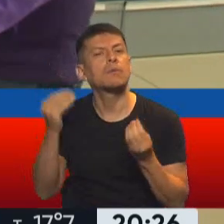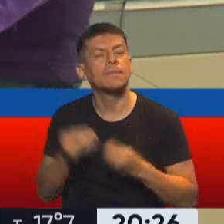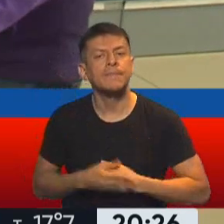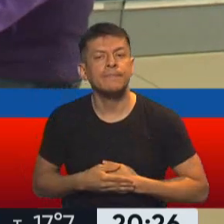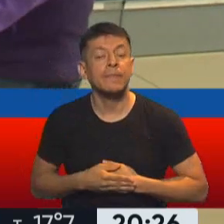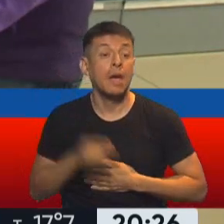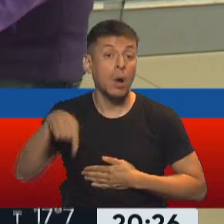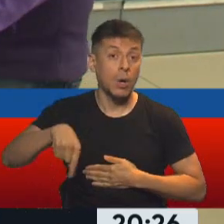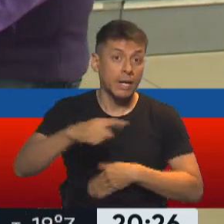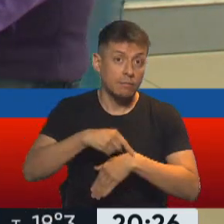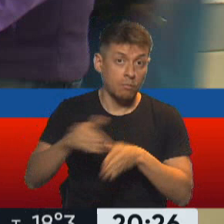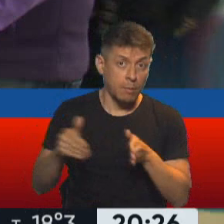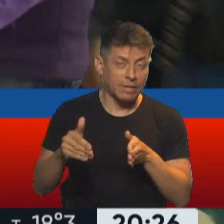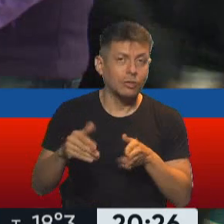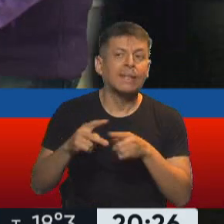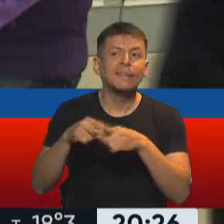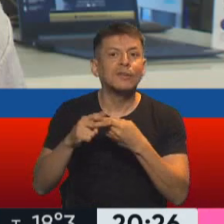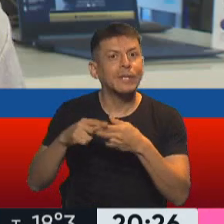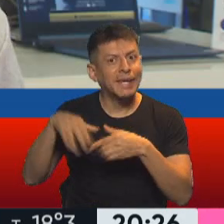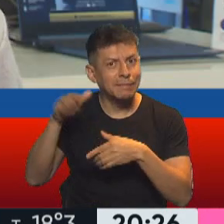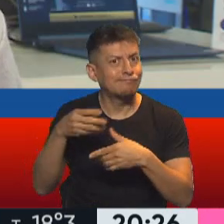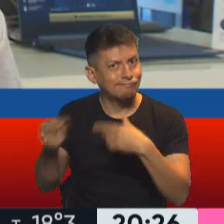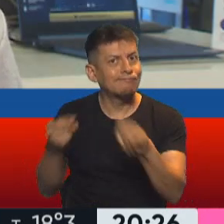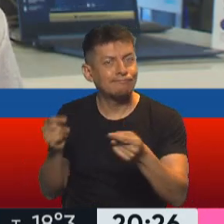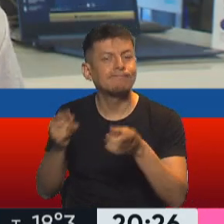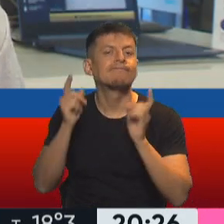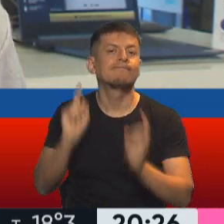en este momento todo lo que es tecnología. Y también se está